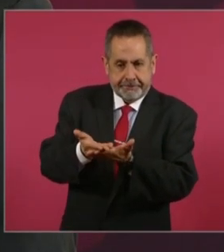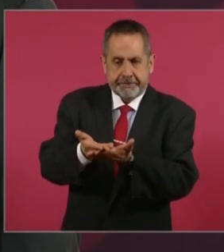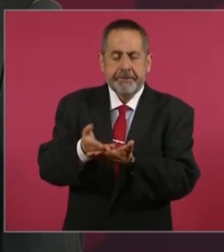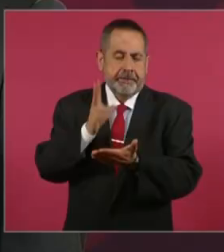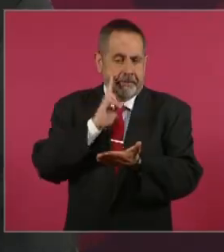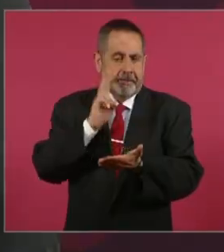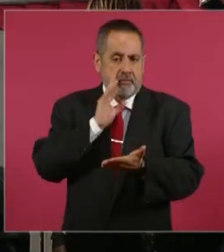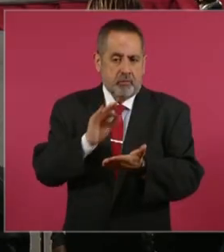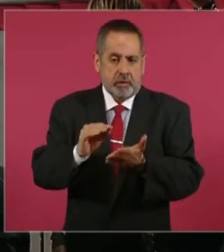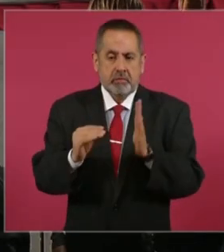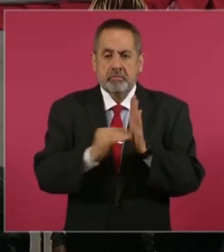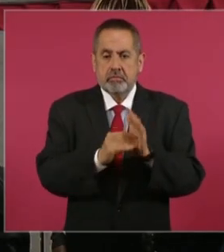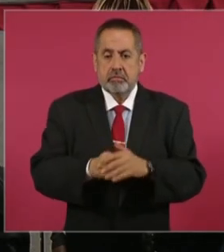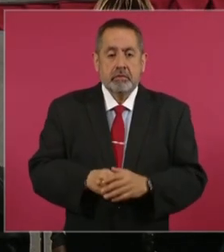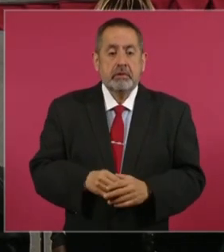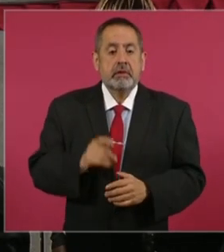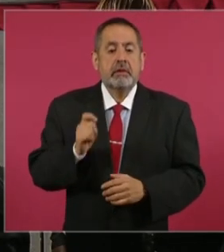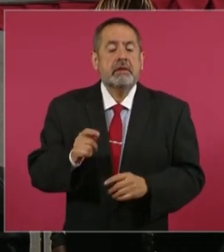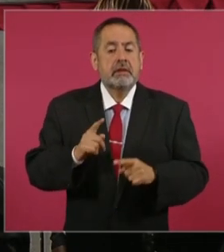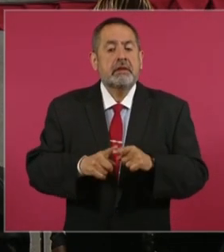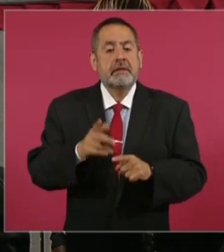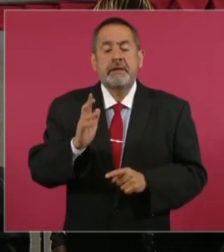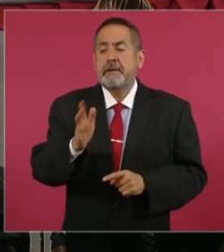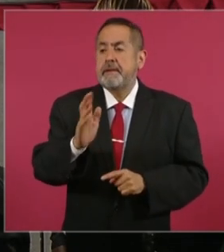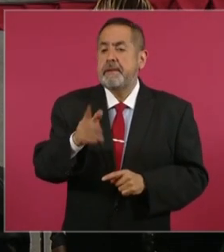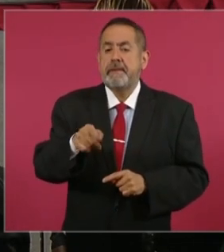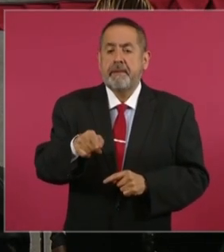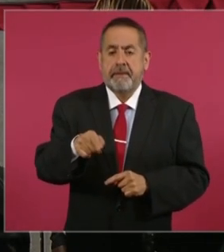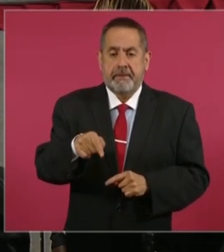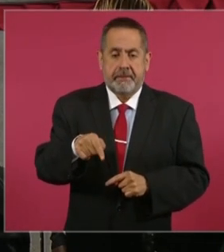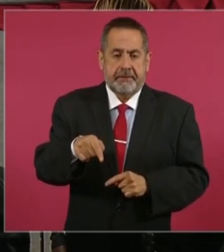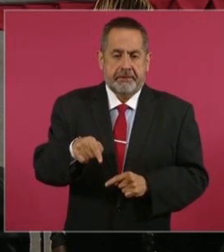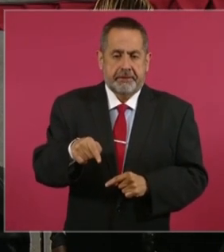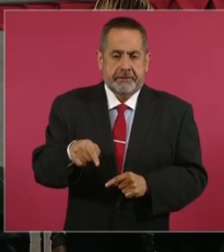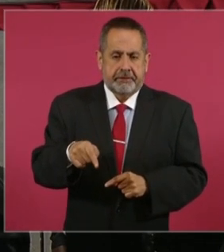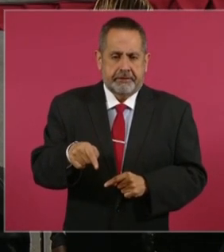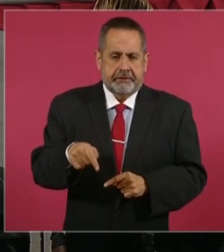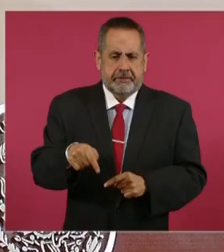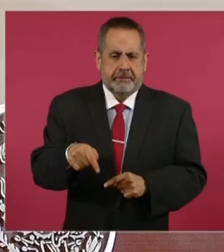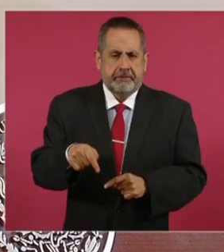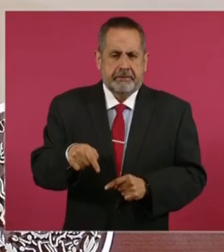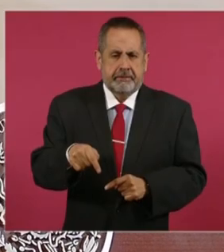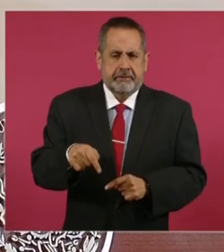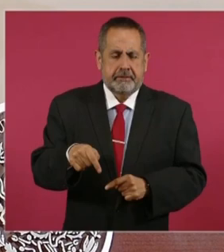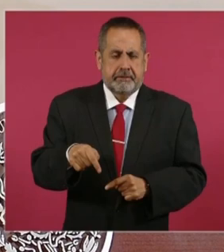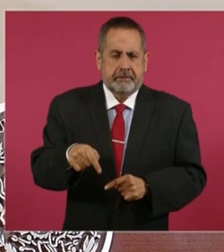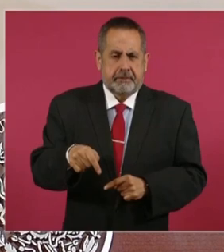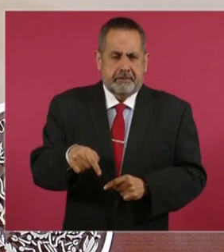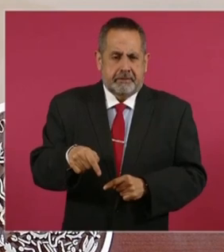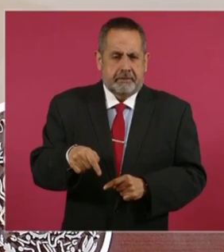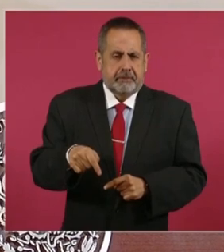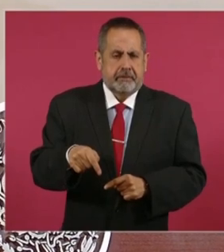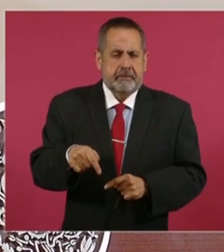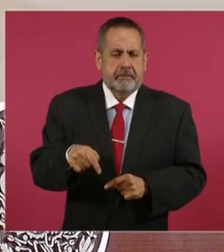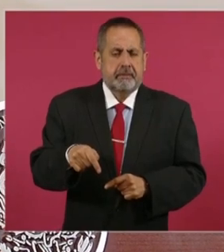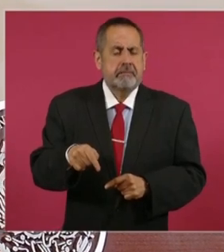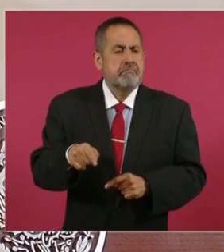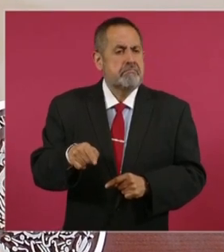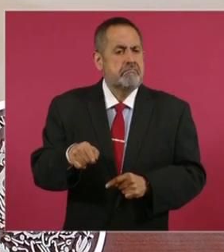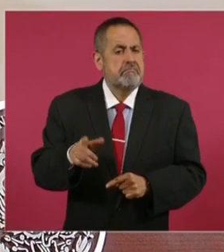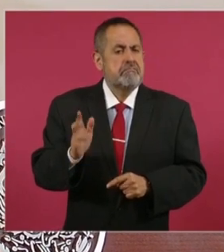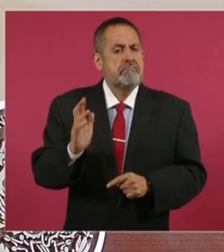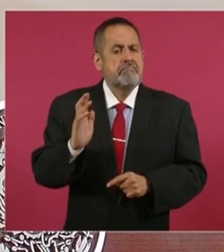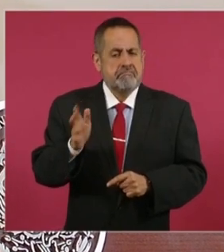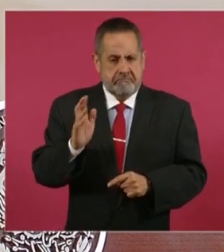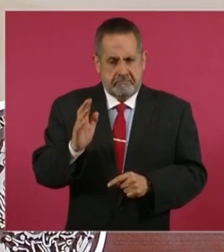porque ya se logró que se puedan